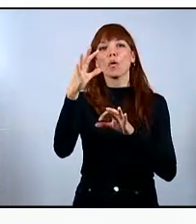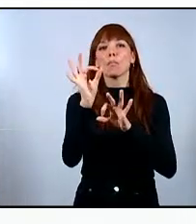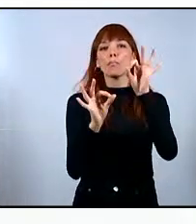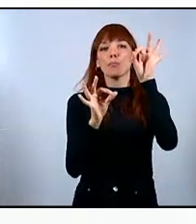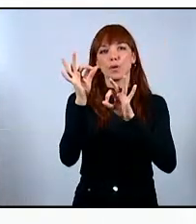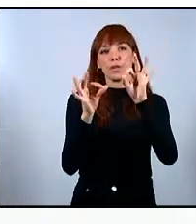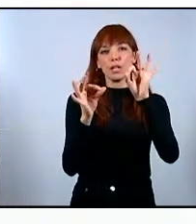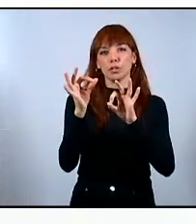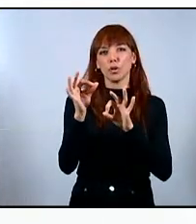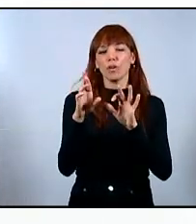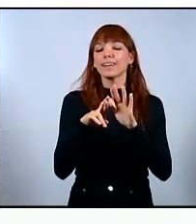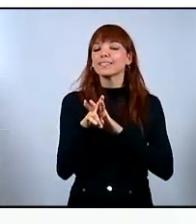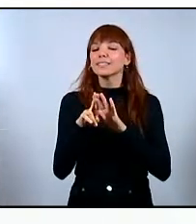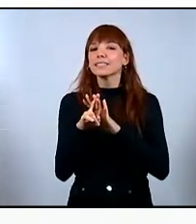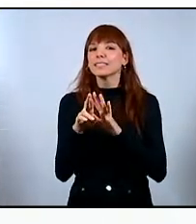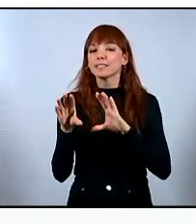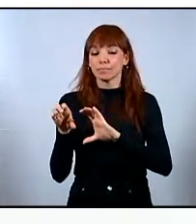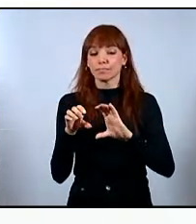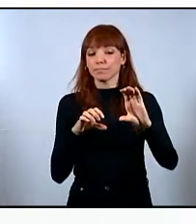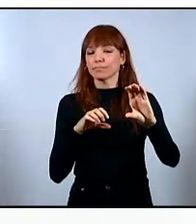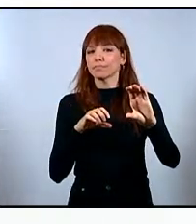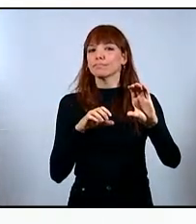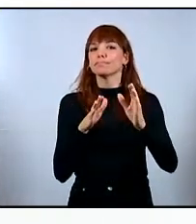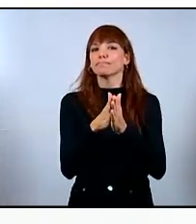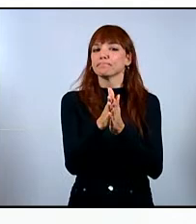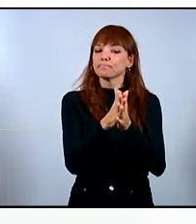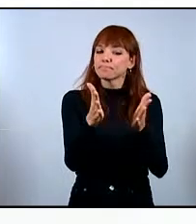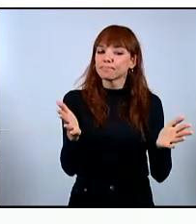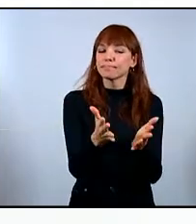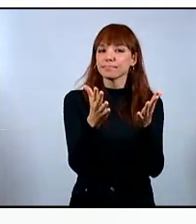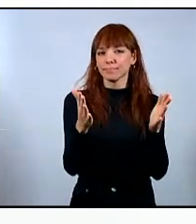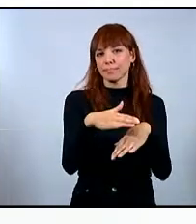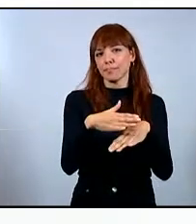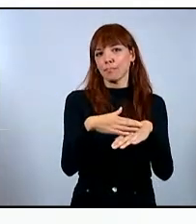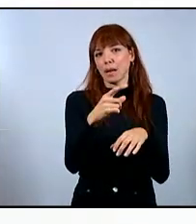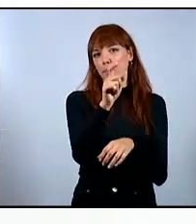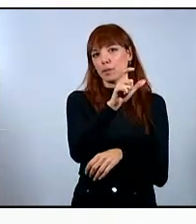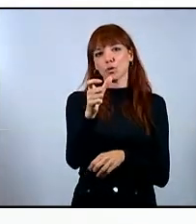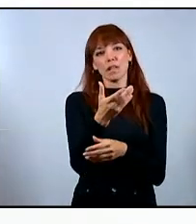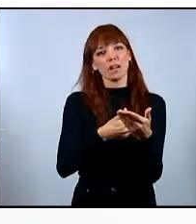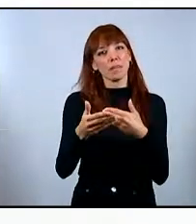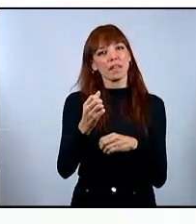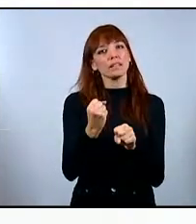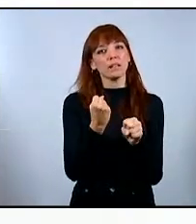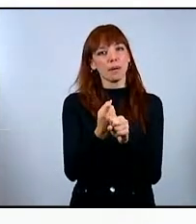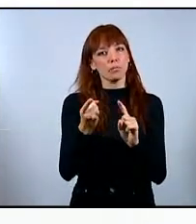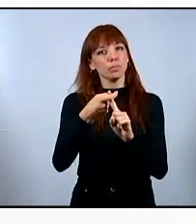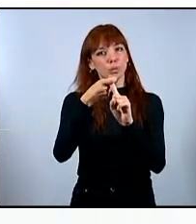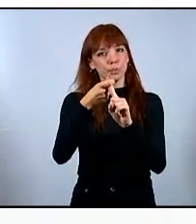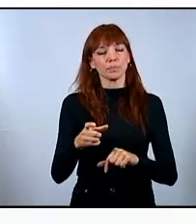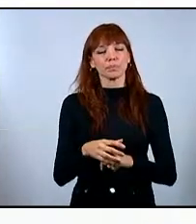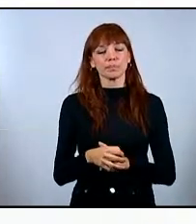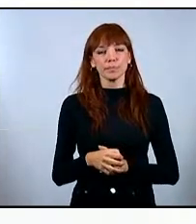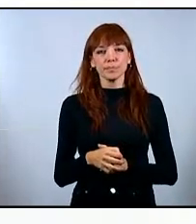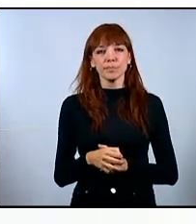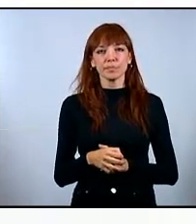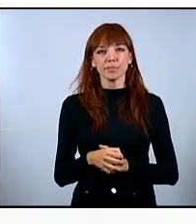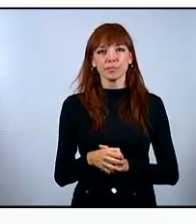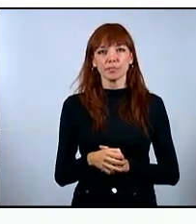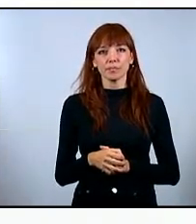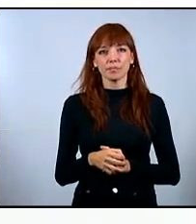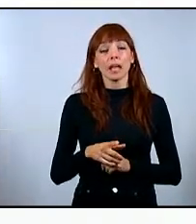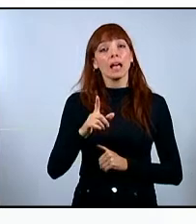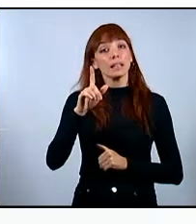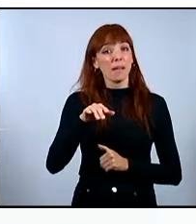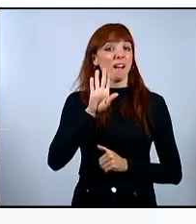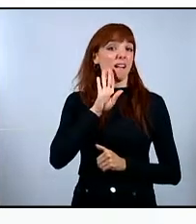37,5% en los recursos para el fomento del empleo en personas con discapacidad. También dentro de las competencias de economía,